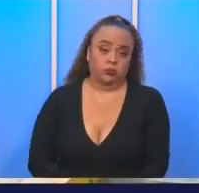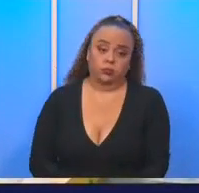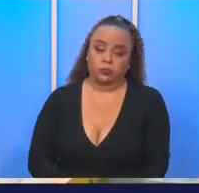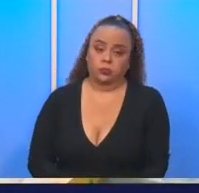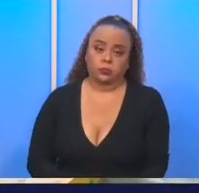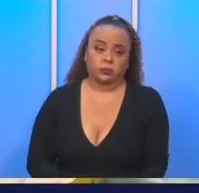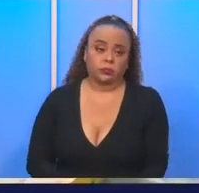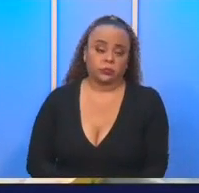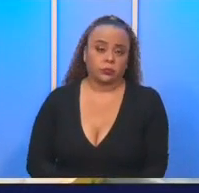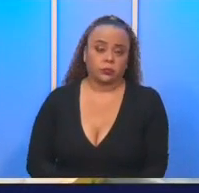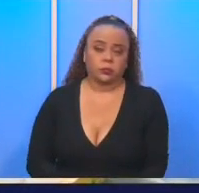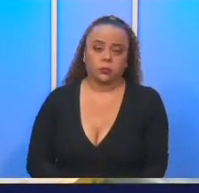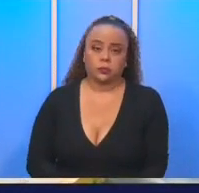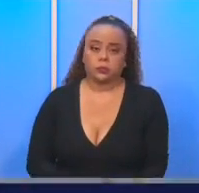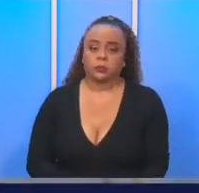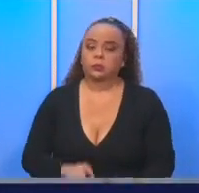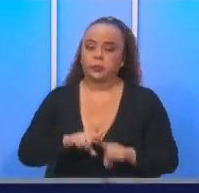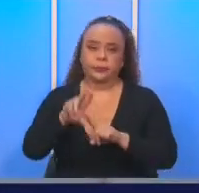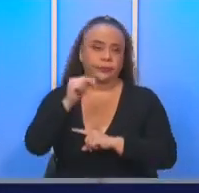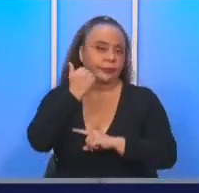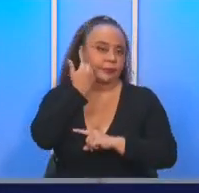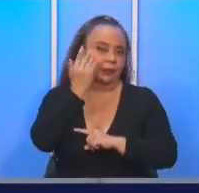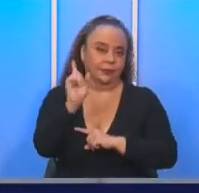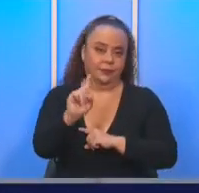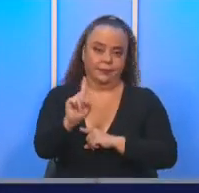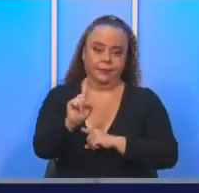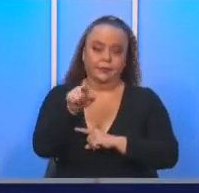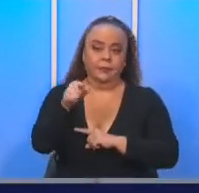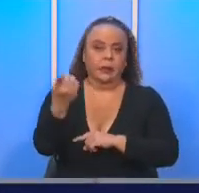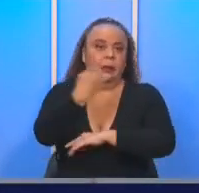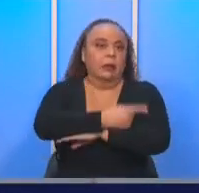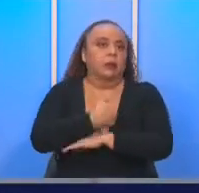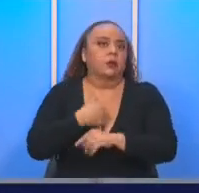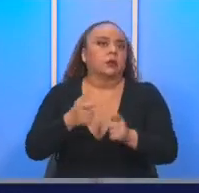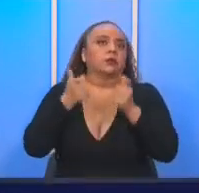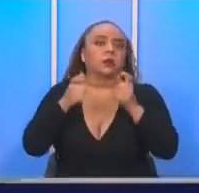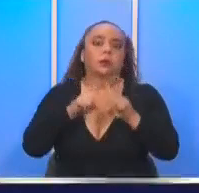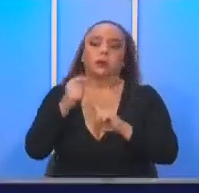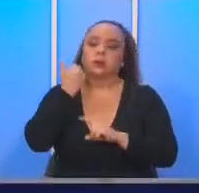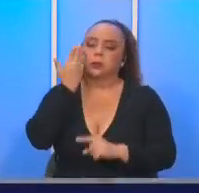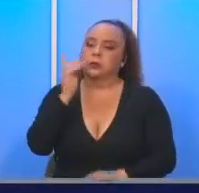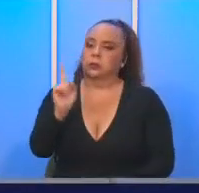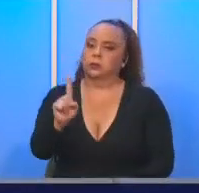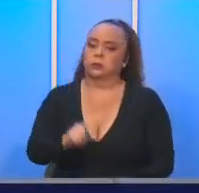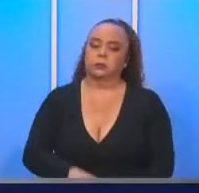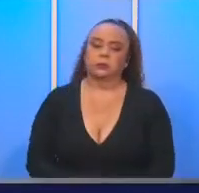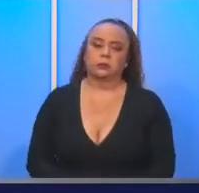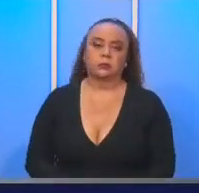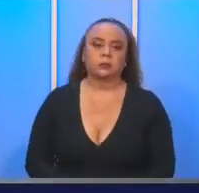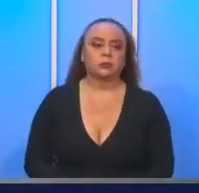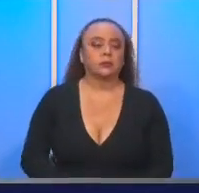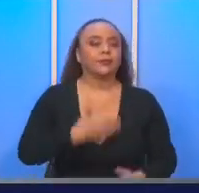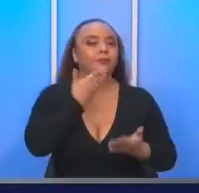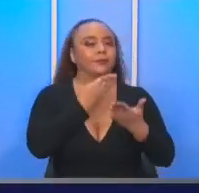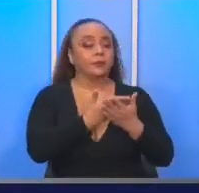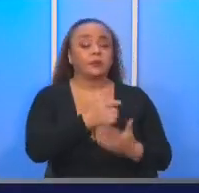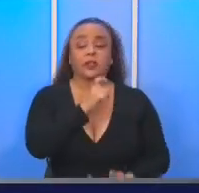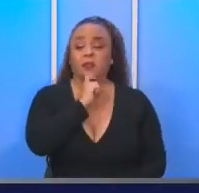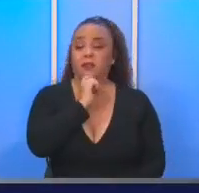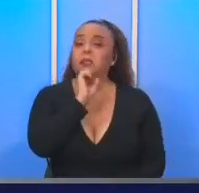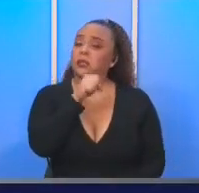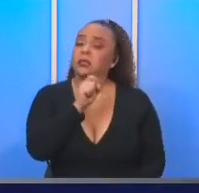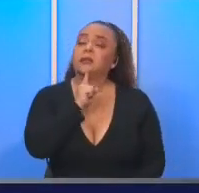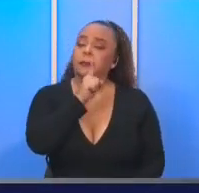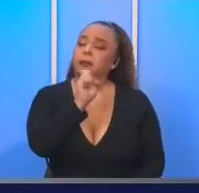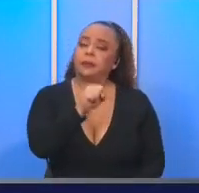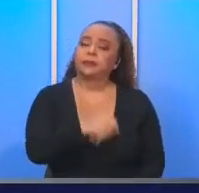sí, no es muy sencillo. Porque ese día topé con suerte, pero no es nada sencillo. Bueno, fue difícil,